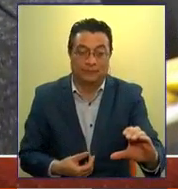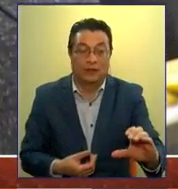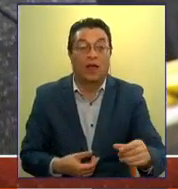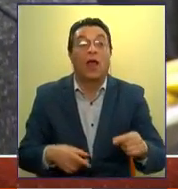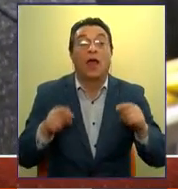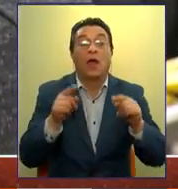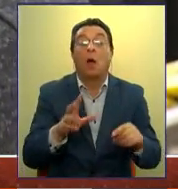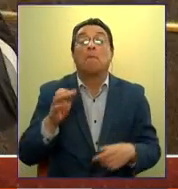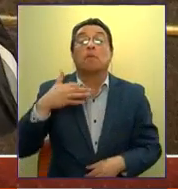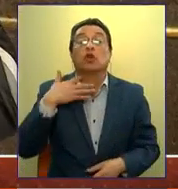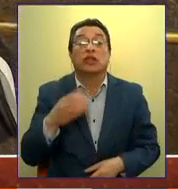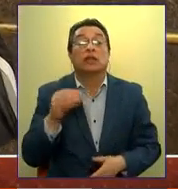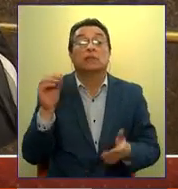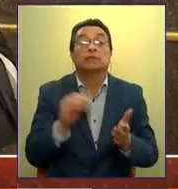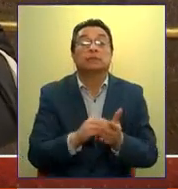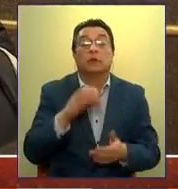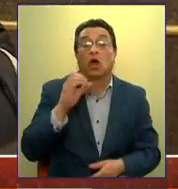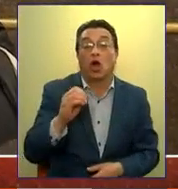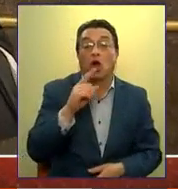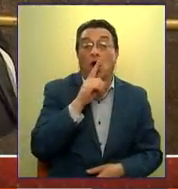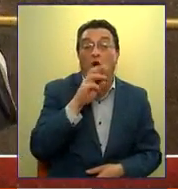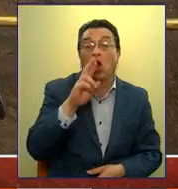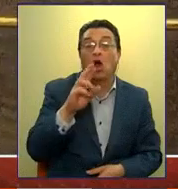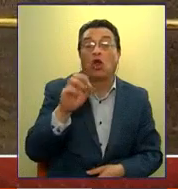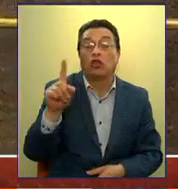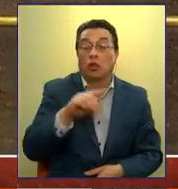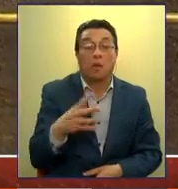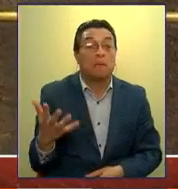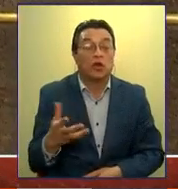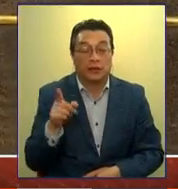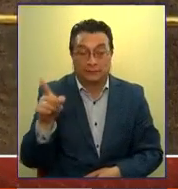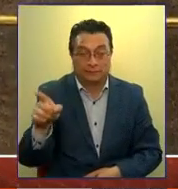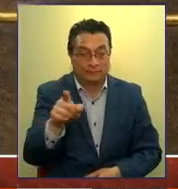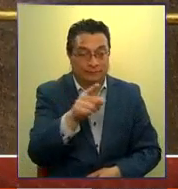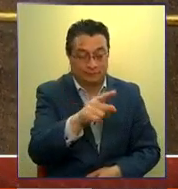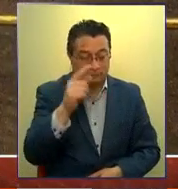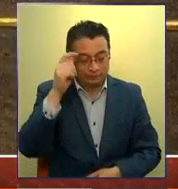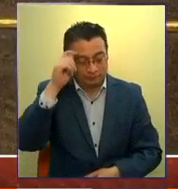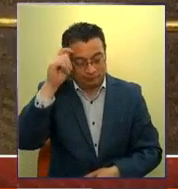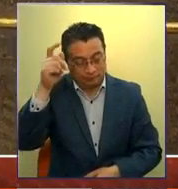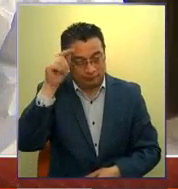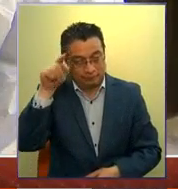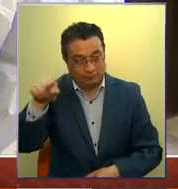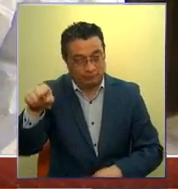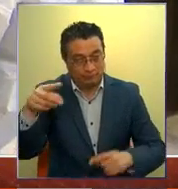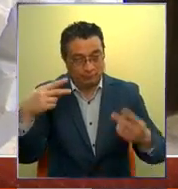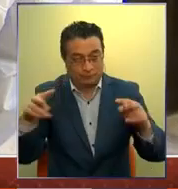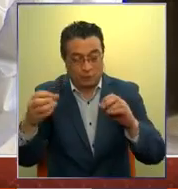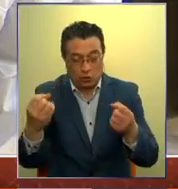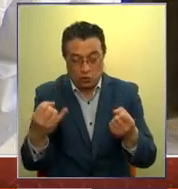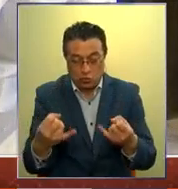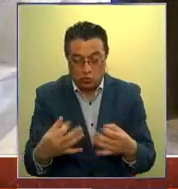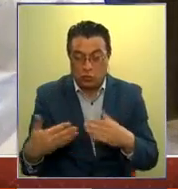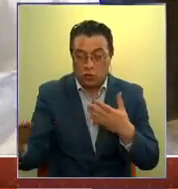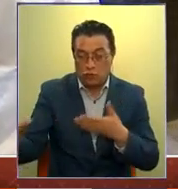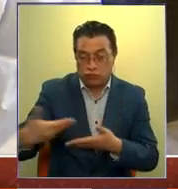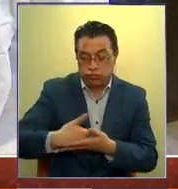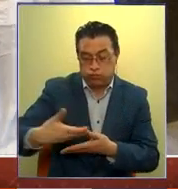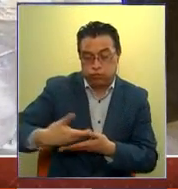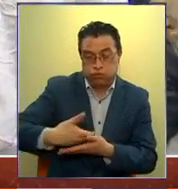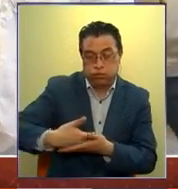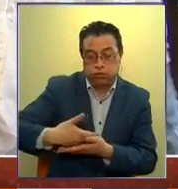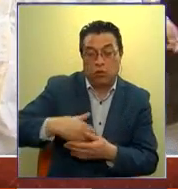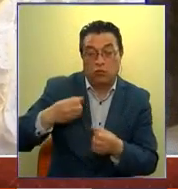otros? Porque lo que queremos es que las administradoras evalúen el número de solicitudes que va a entrar